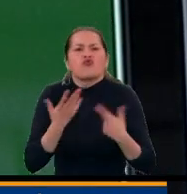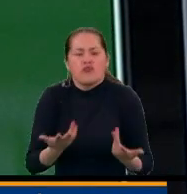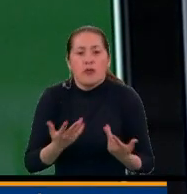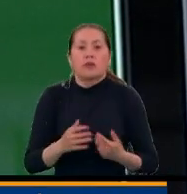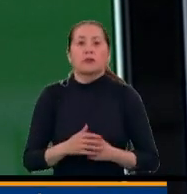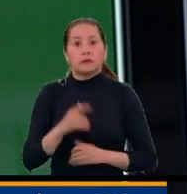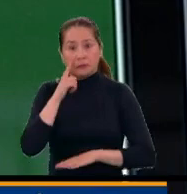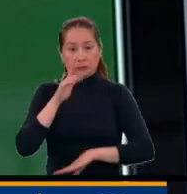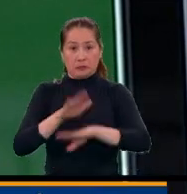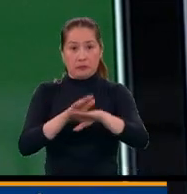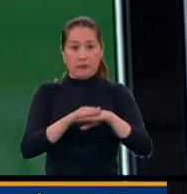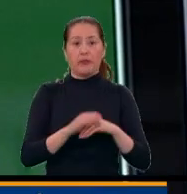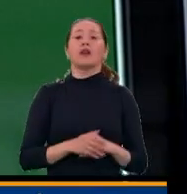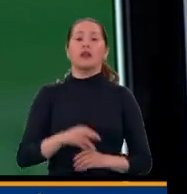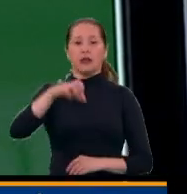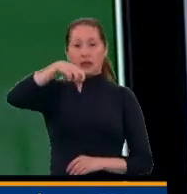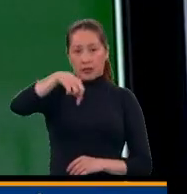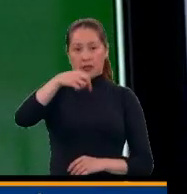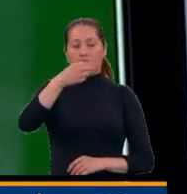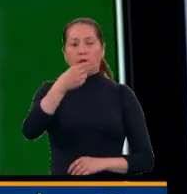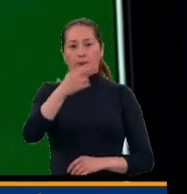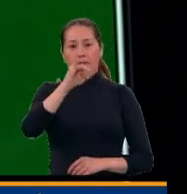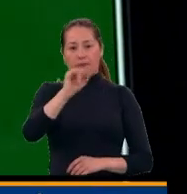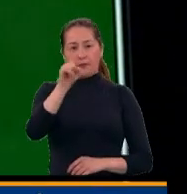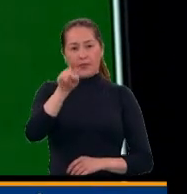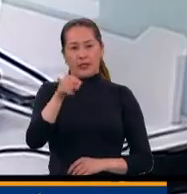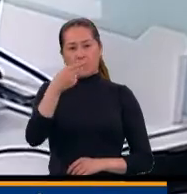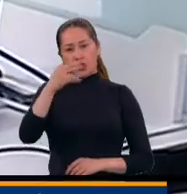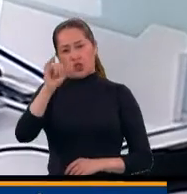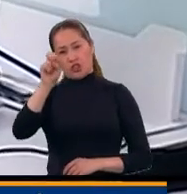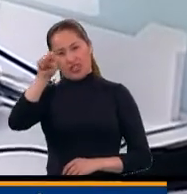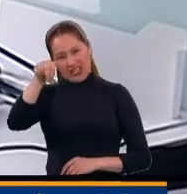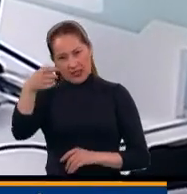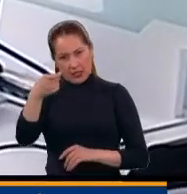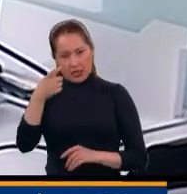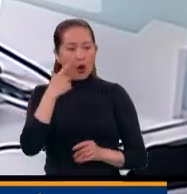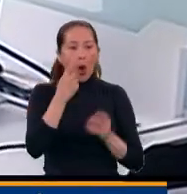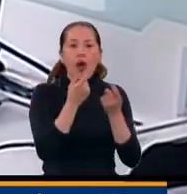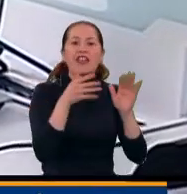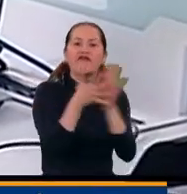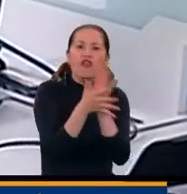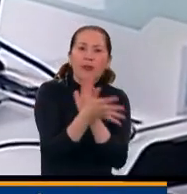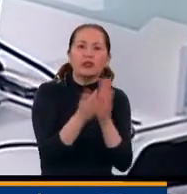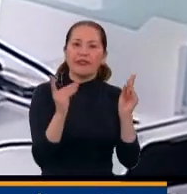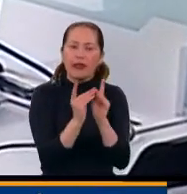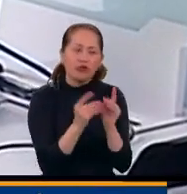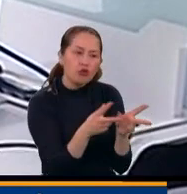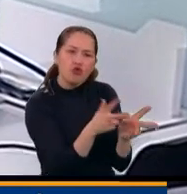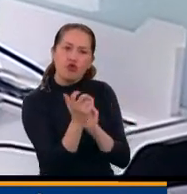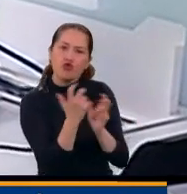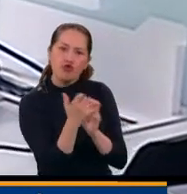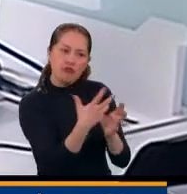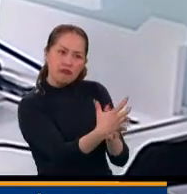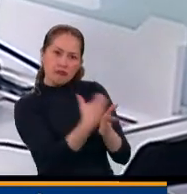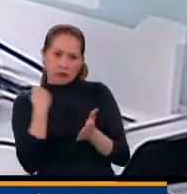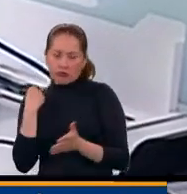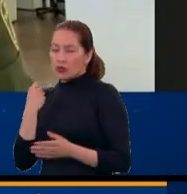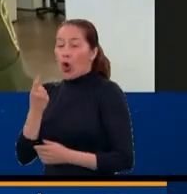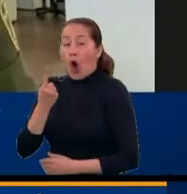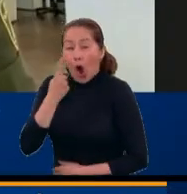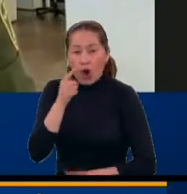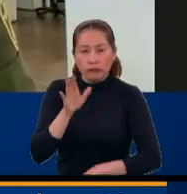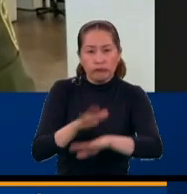K3 Phishing 1 es exitoso, de tal manera que es fundamental incrementar los protocolos de ciberseguridad frente a estos correos electrónicos que